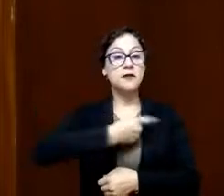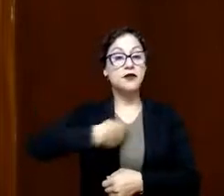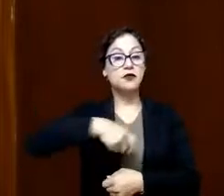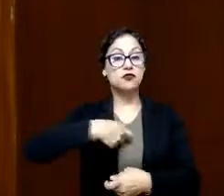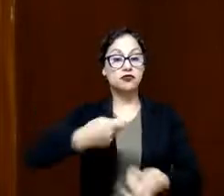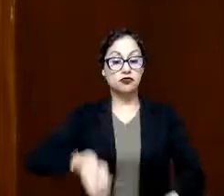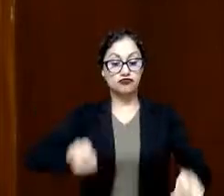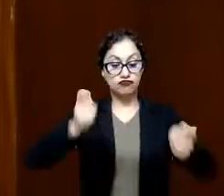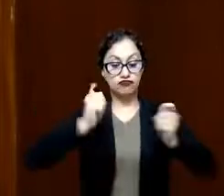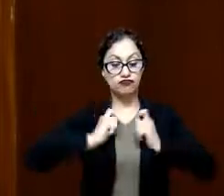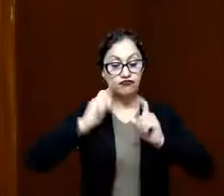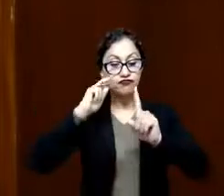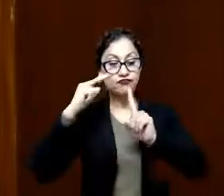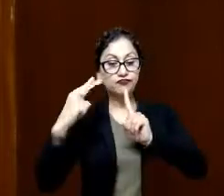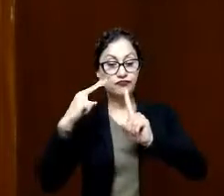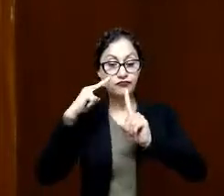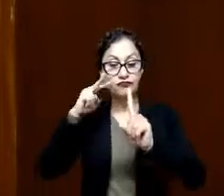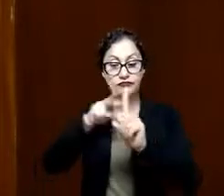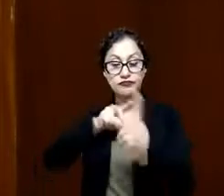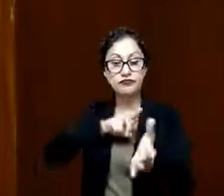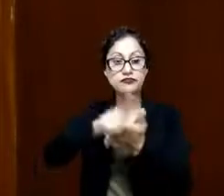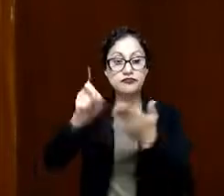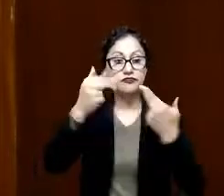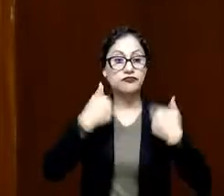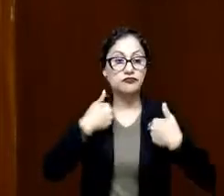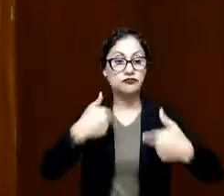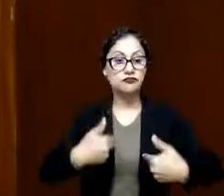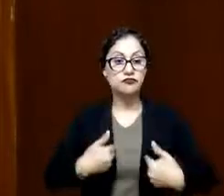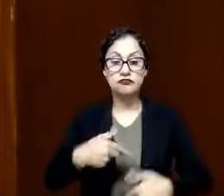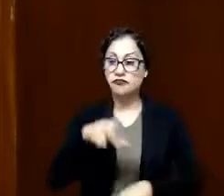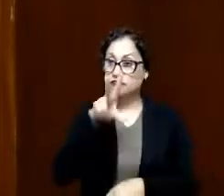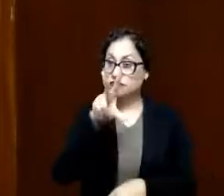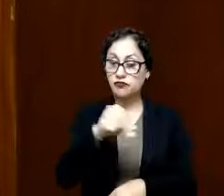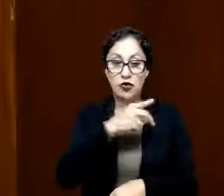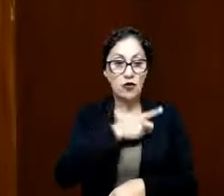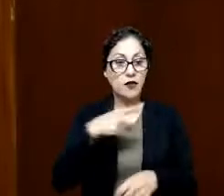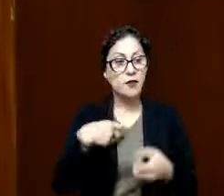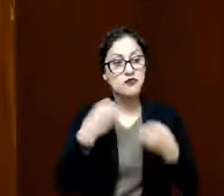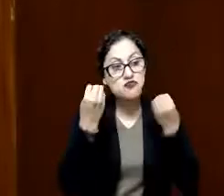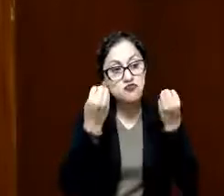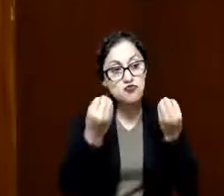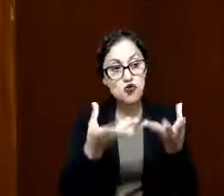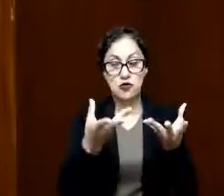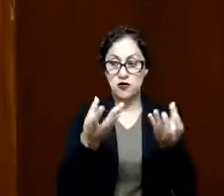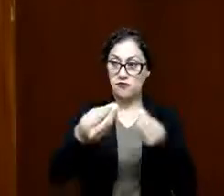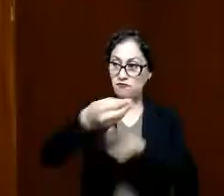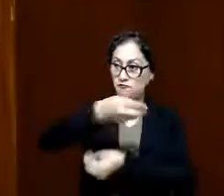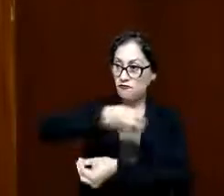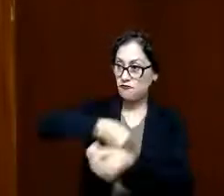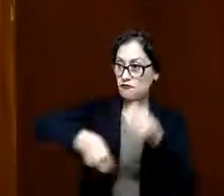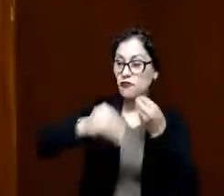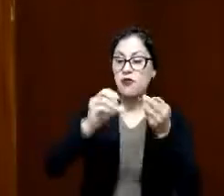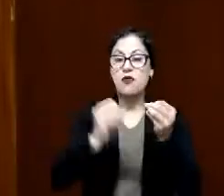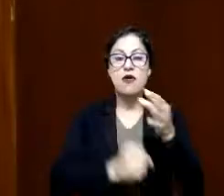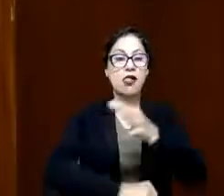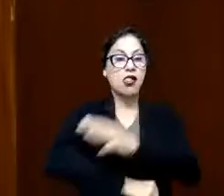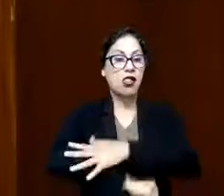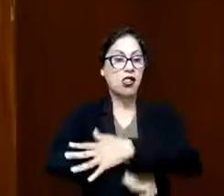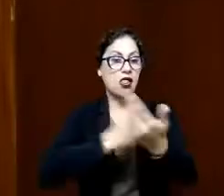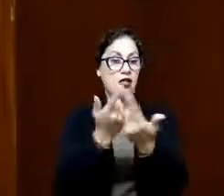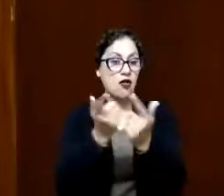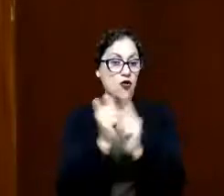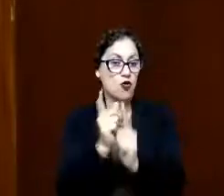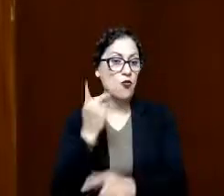derechos humanos y no a través de concesiones, regalos, intercambios o cuotas entre grupos parlamentarios o la